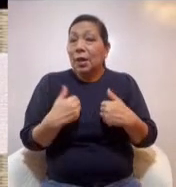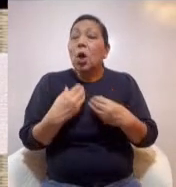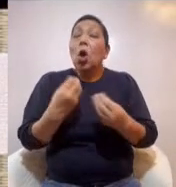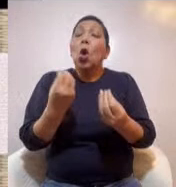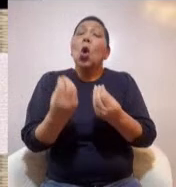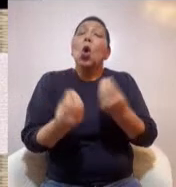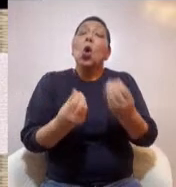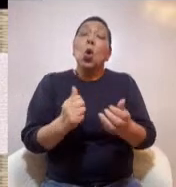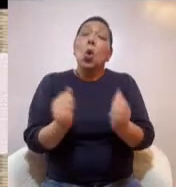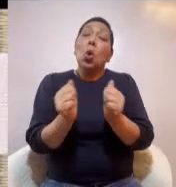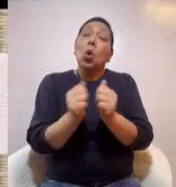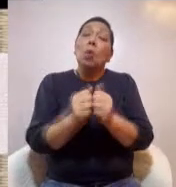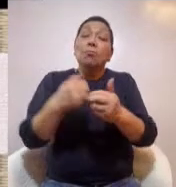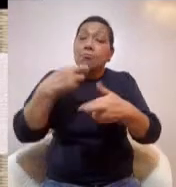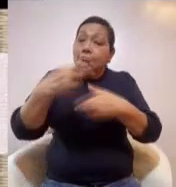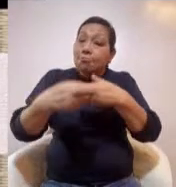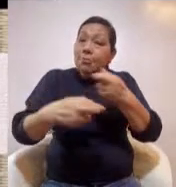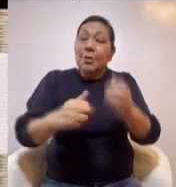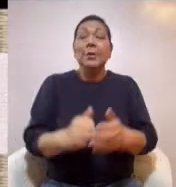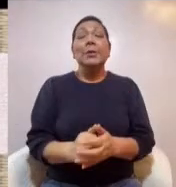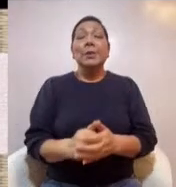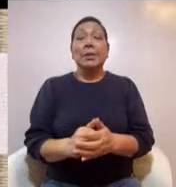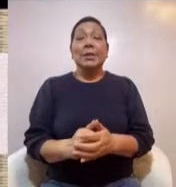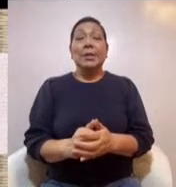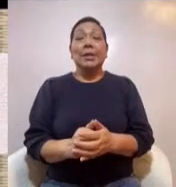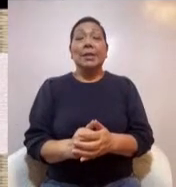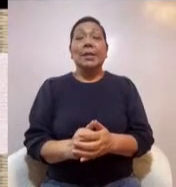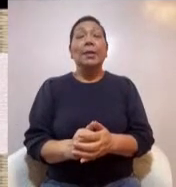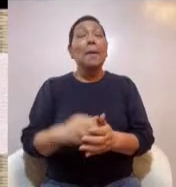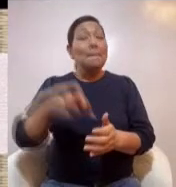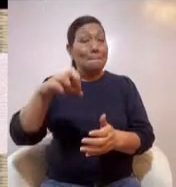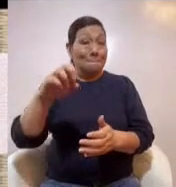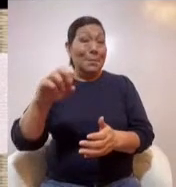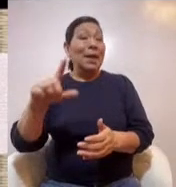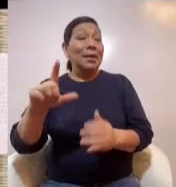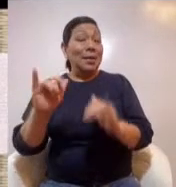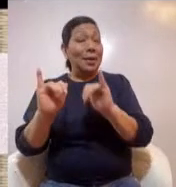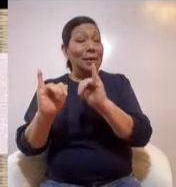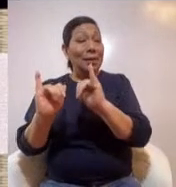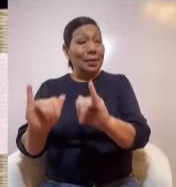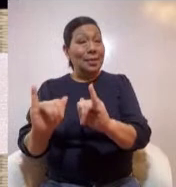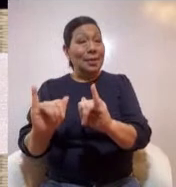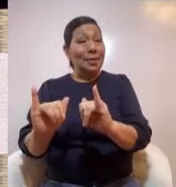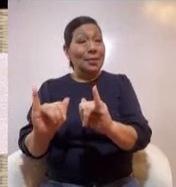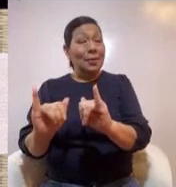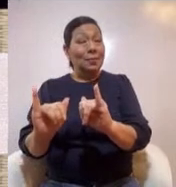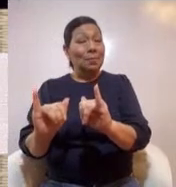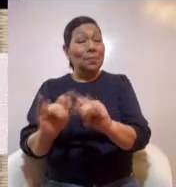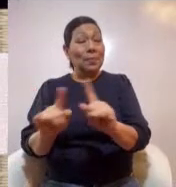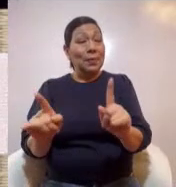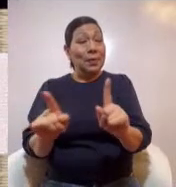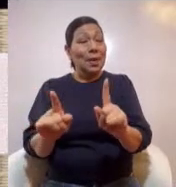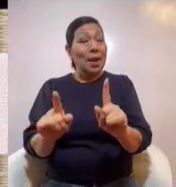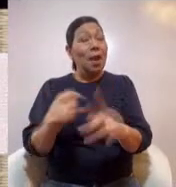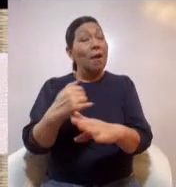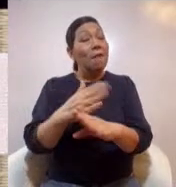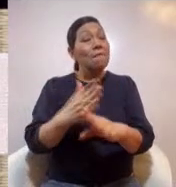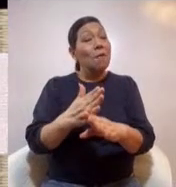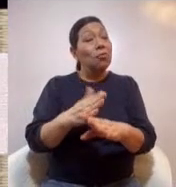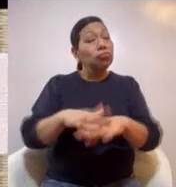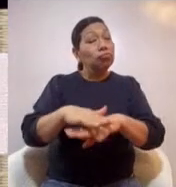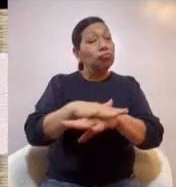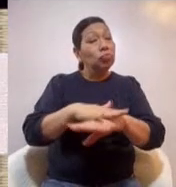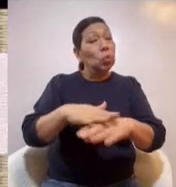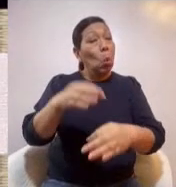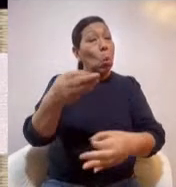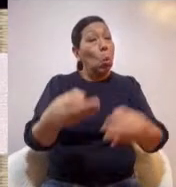que ver con procesos penales que se quedan estancados en la manera